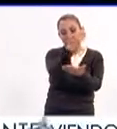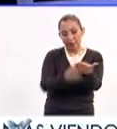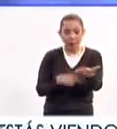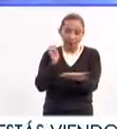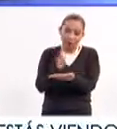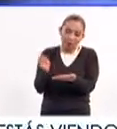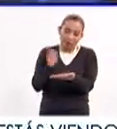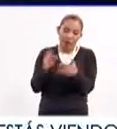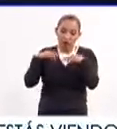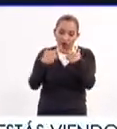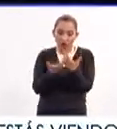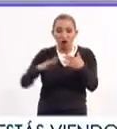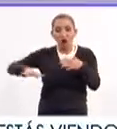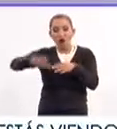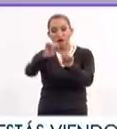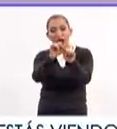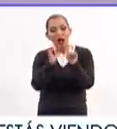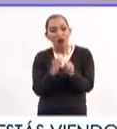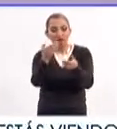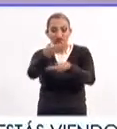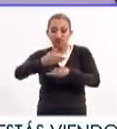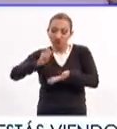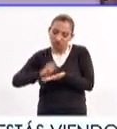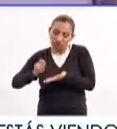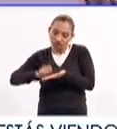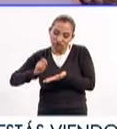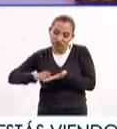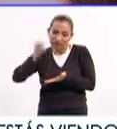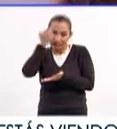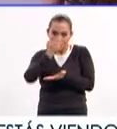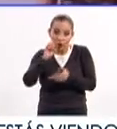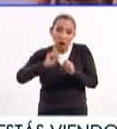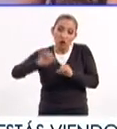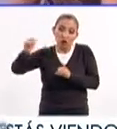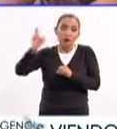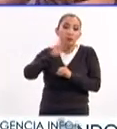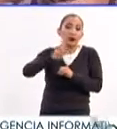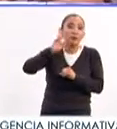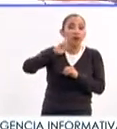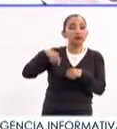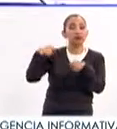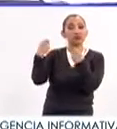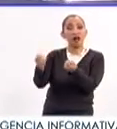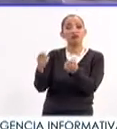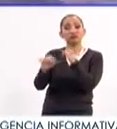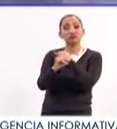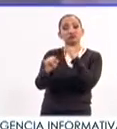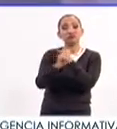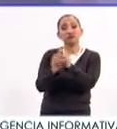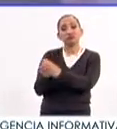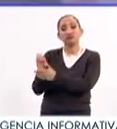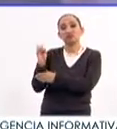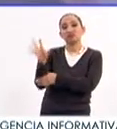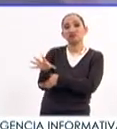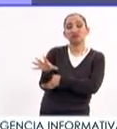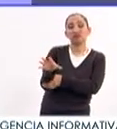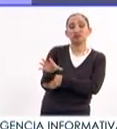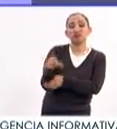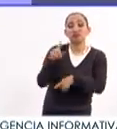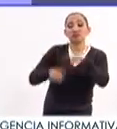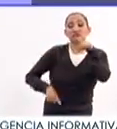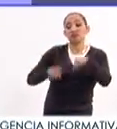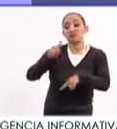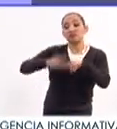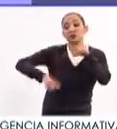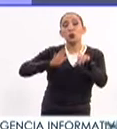todos reunidos en una gran aula y toman la prueba, pero también, como te comentaba, hay pruebas que se entregan de manera digital. Y dependiendo lo